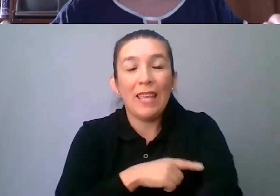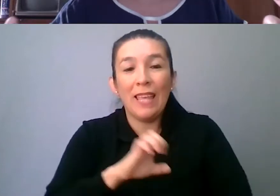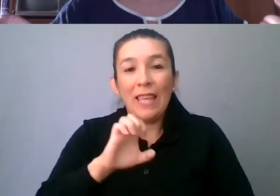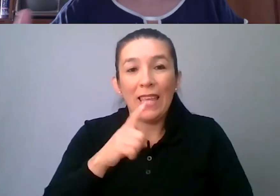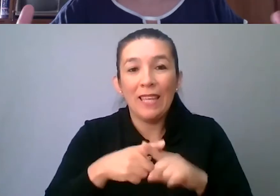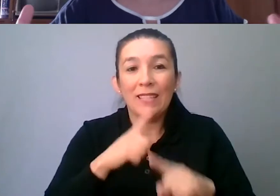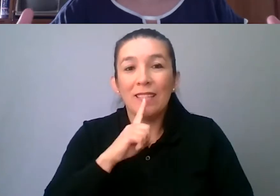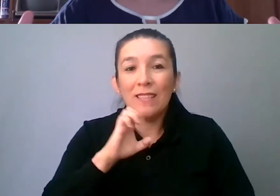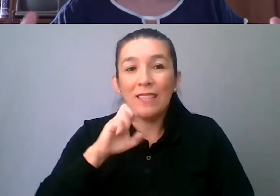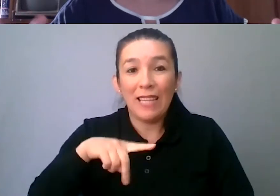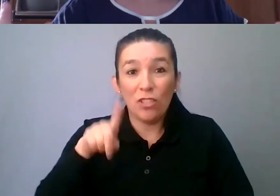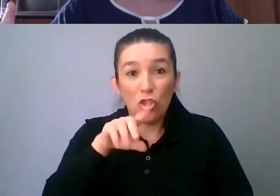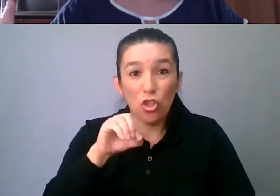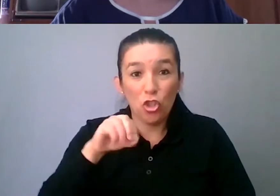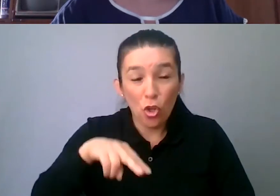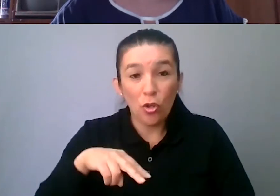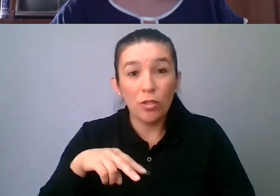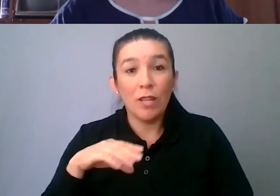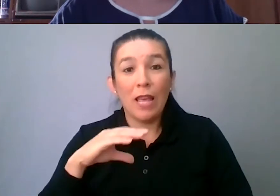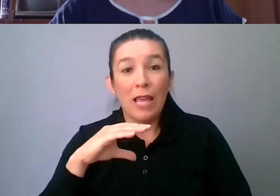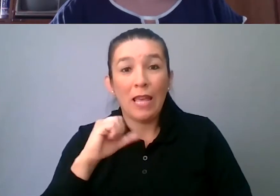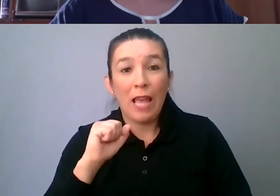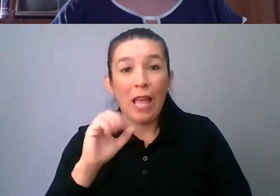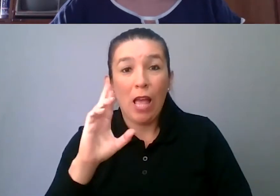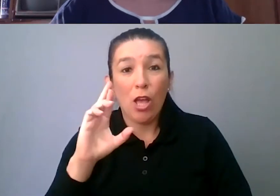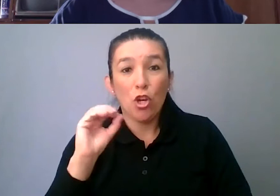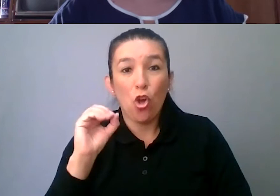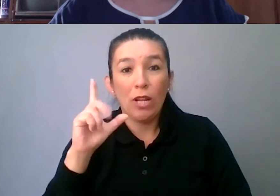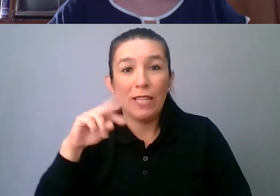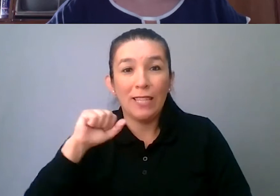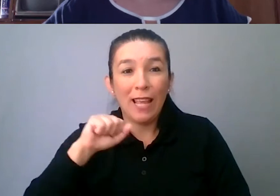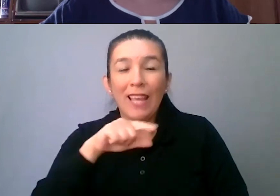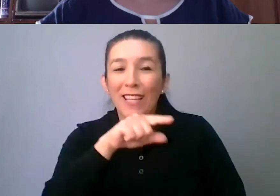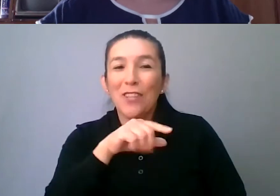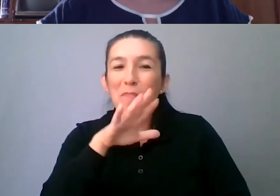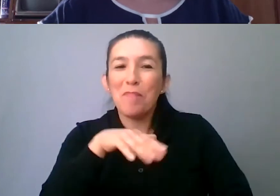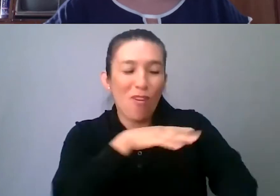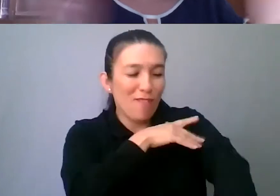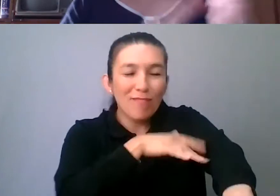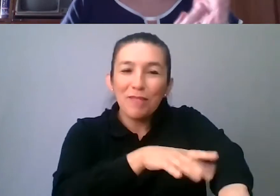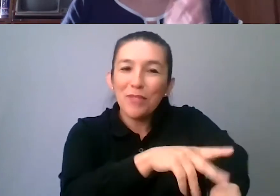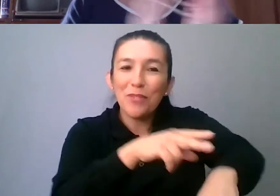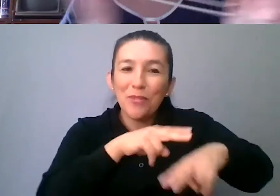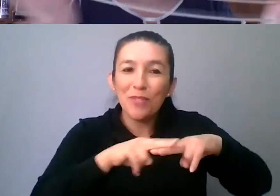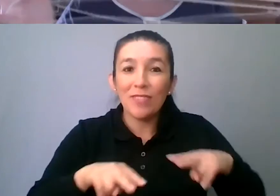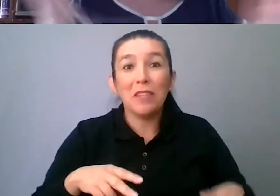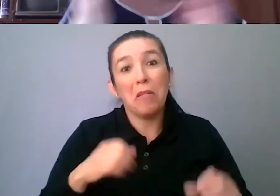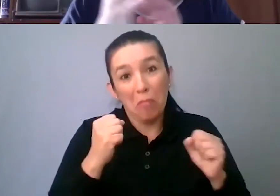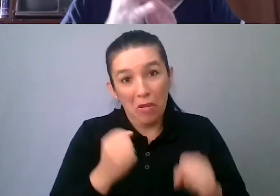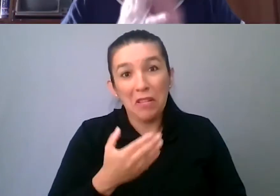las Islas Carolinas que están en el Pacífico Sur. Y esta es una manera de hacer los cuatro diamantes.